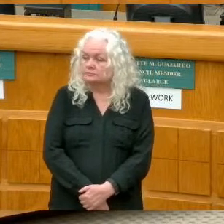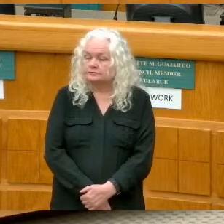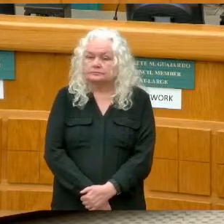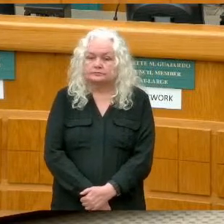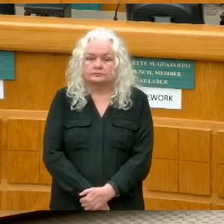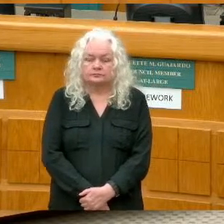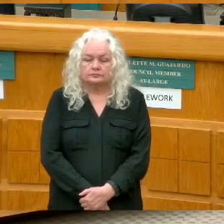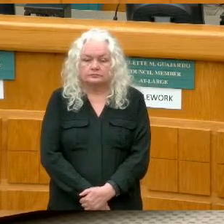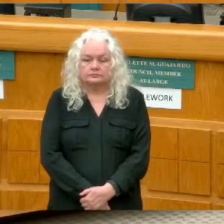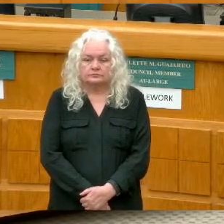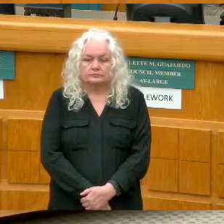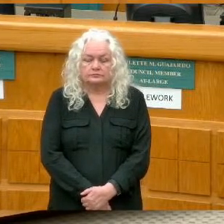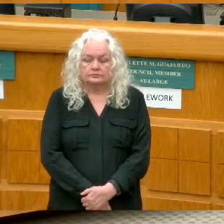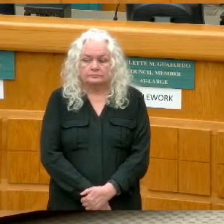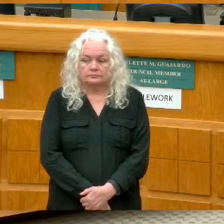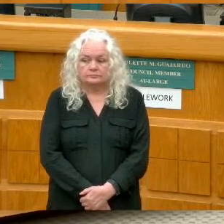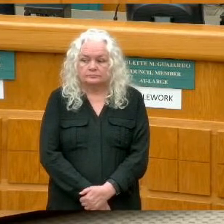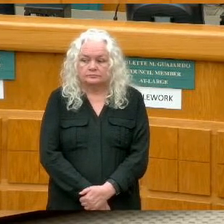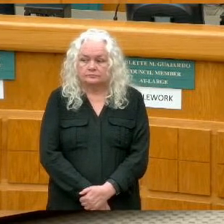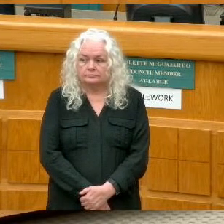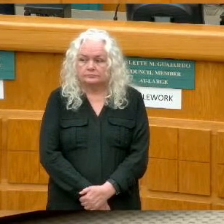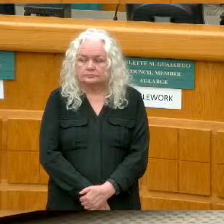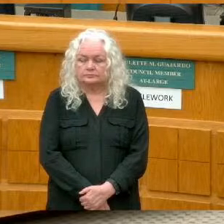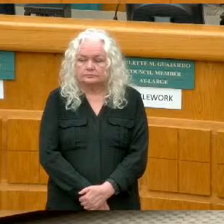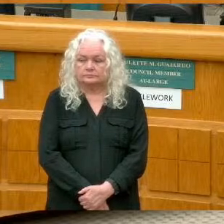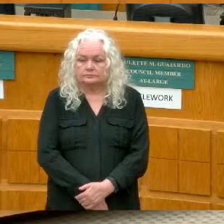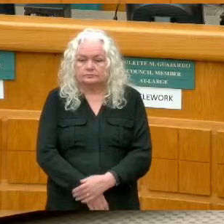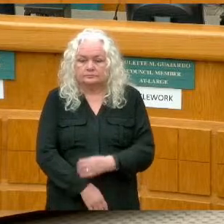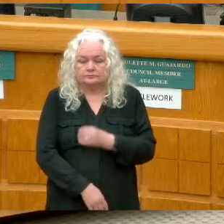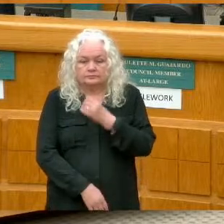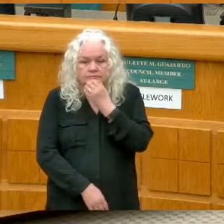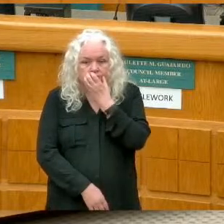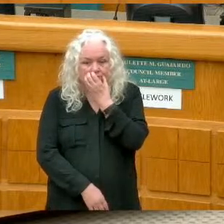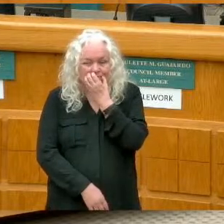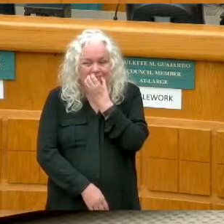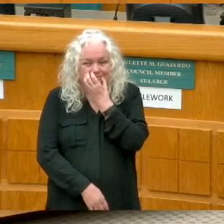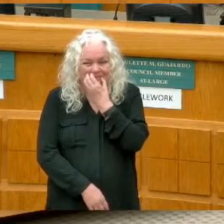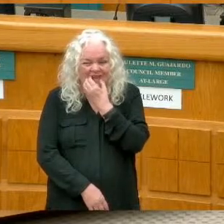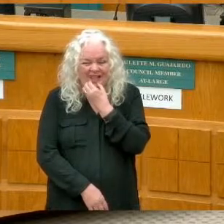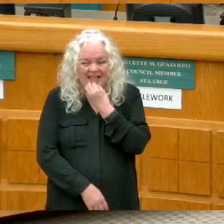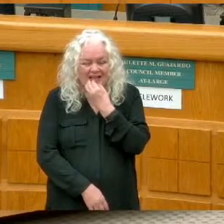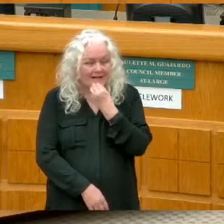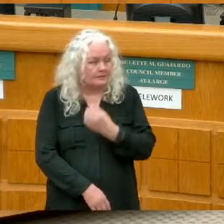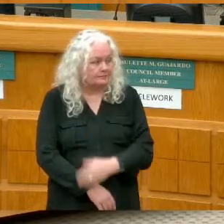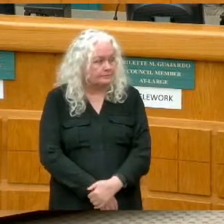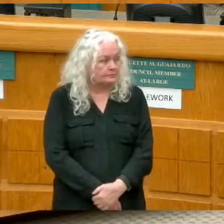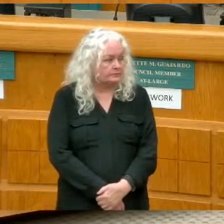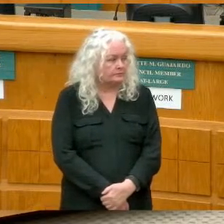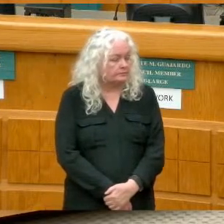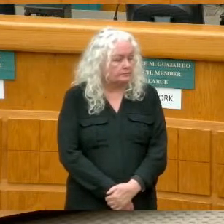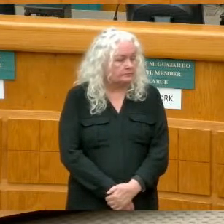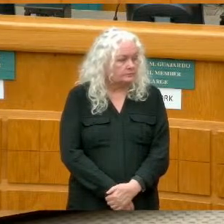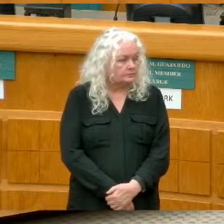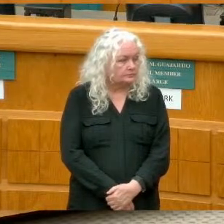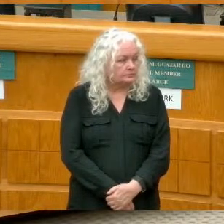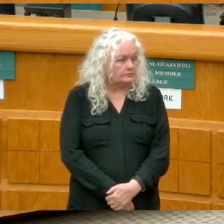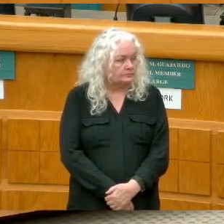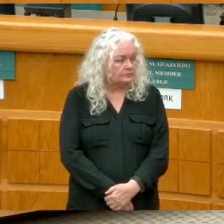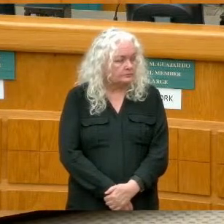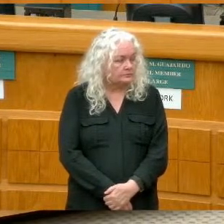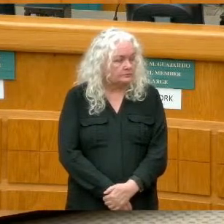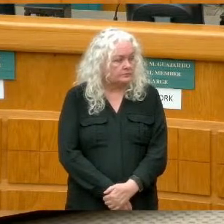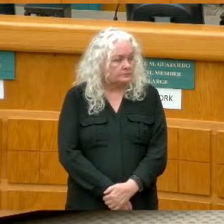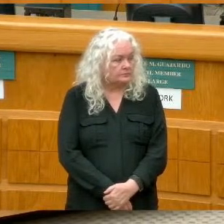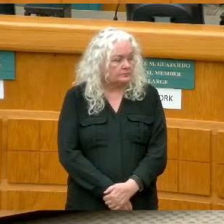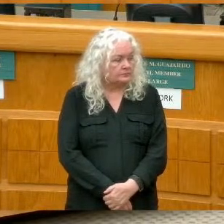un clavado, entre con los pies primero. Utilice un chaleco salvavidas si es posible. Este fin de semana no van a haber restricciones